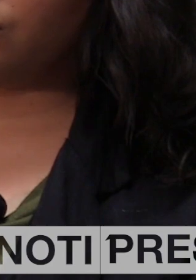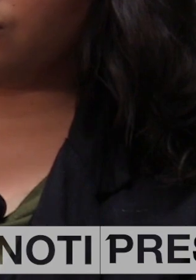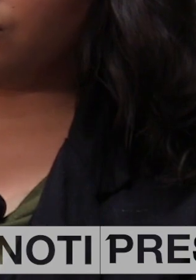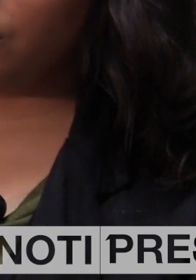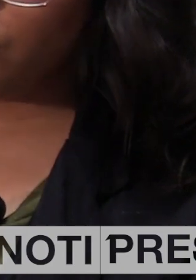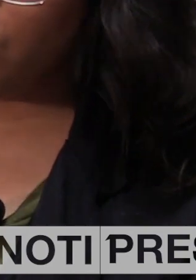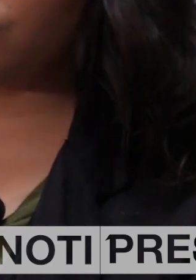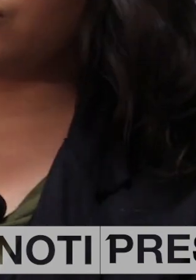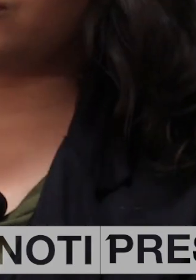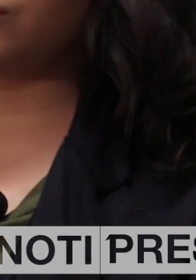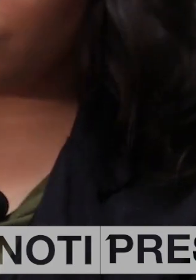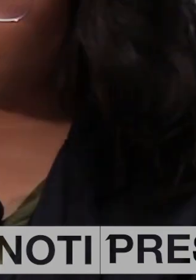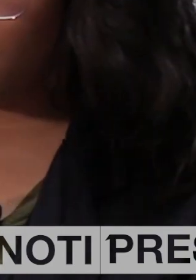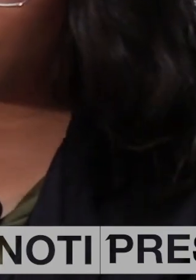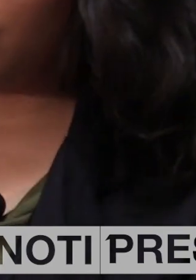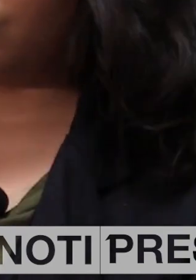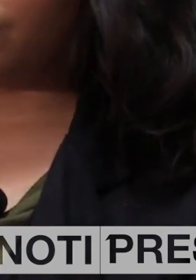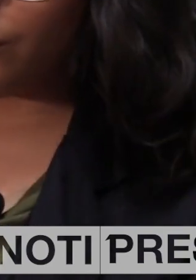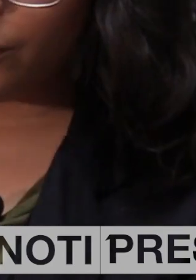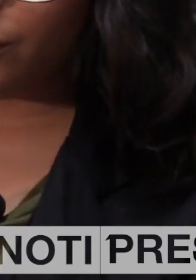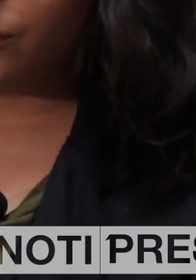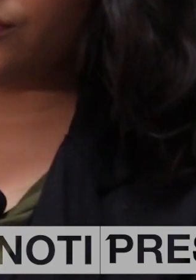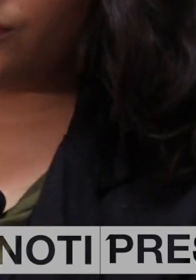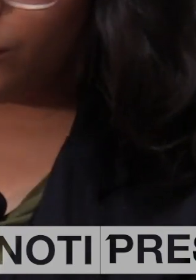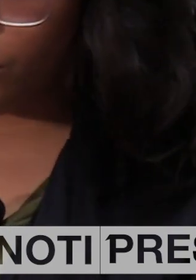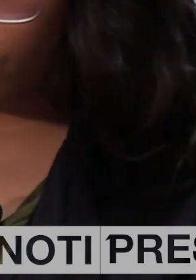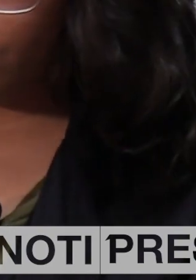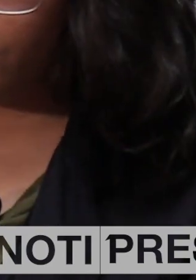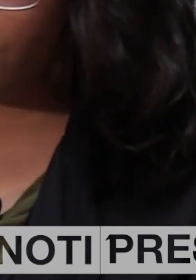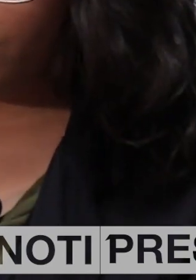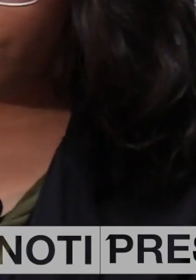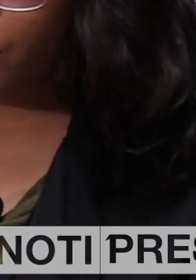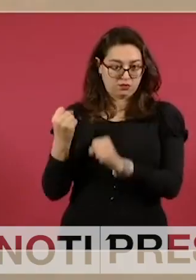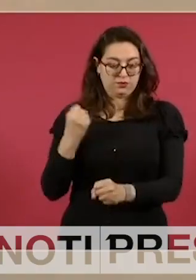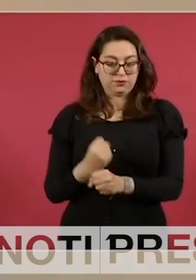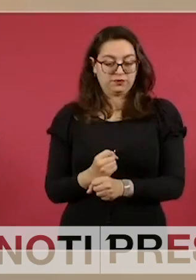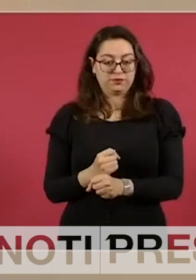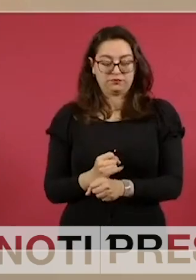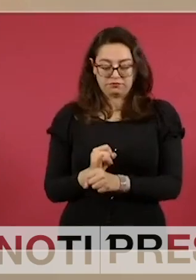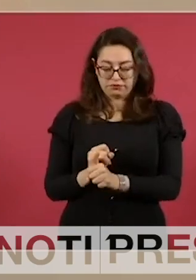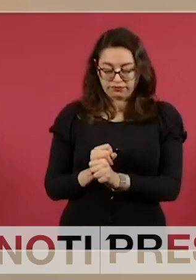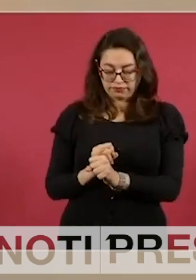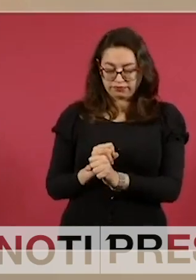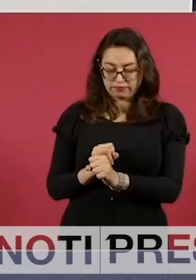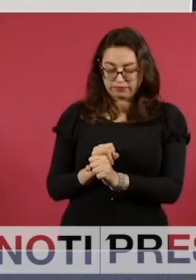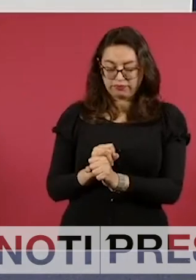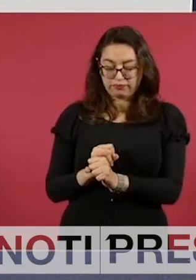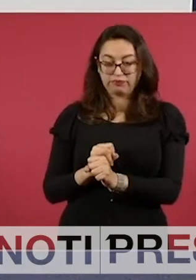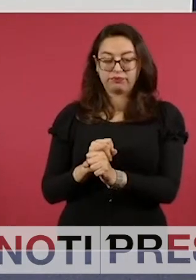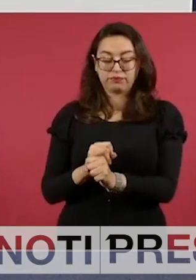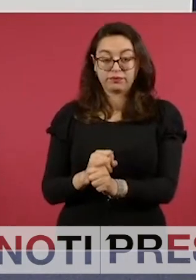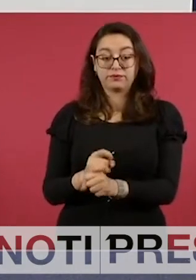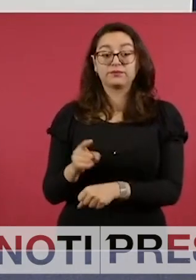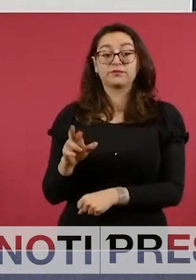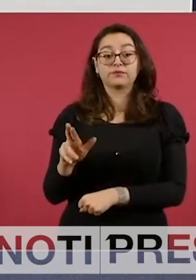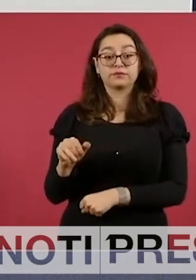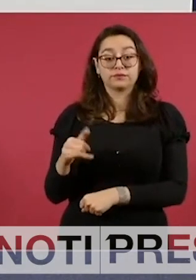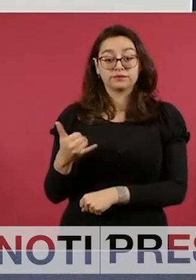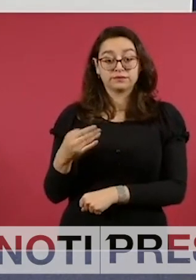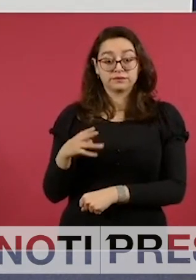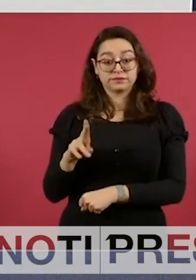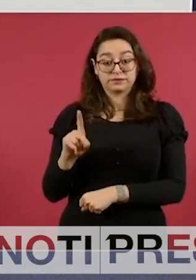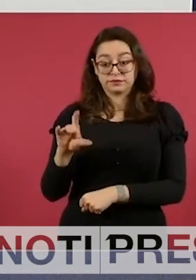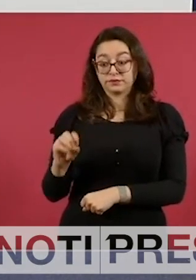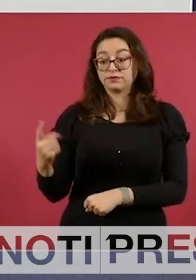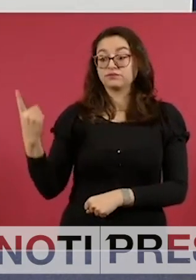una persona, un teléfono. Por ejemplo, si observamos lo que son los informes, ¿no? Que